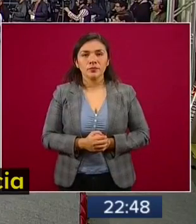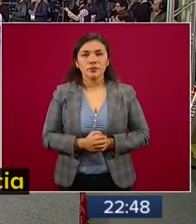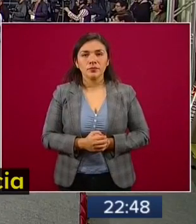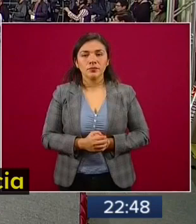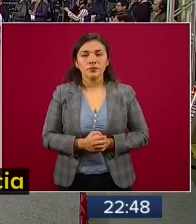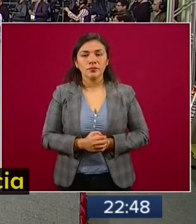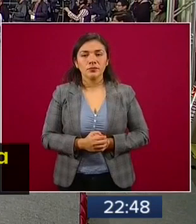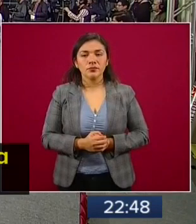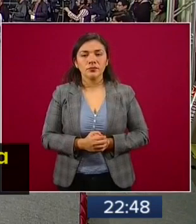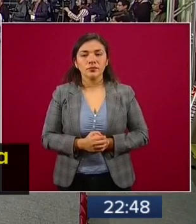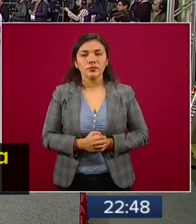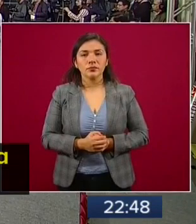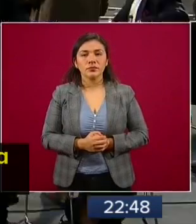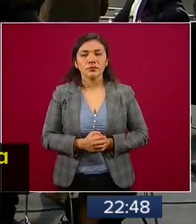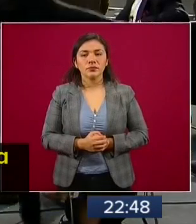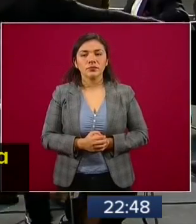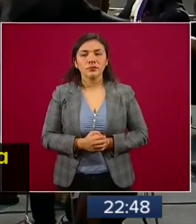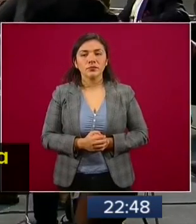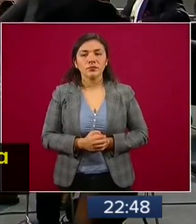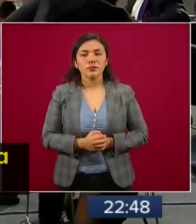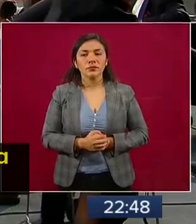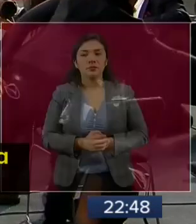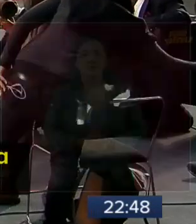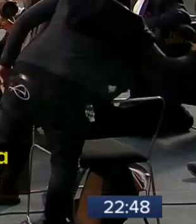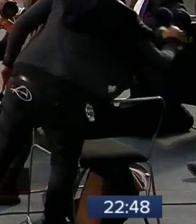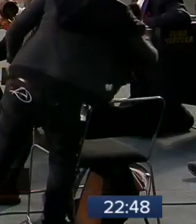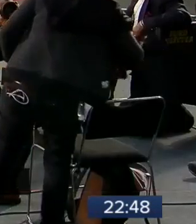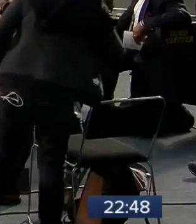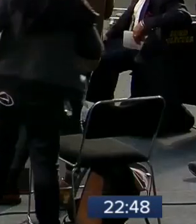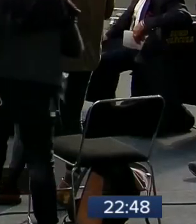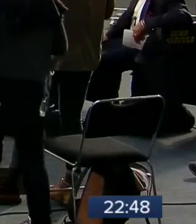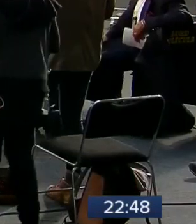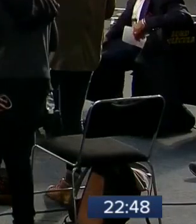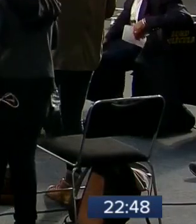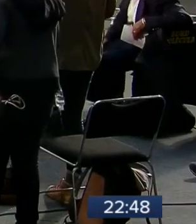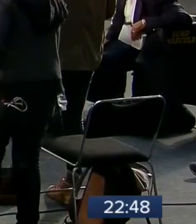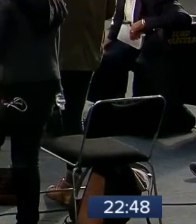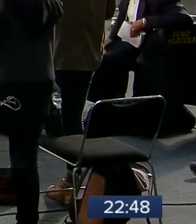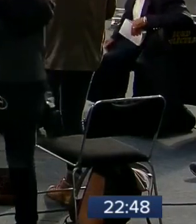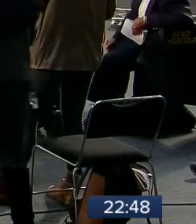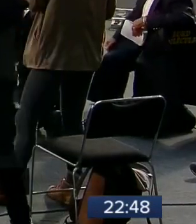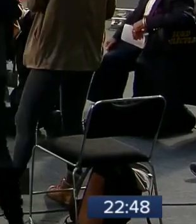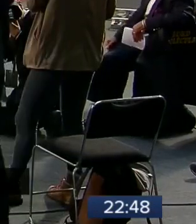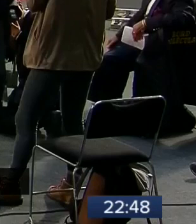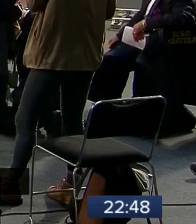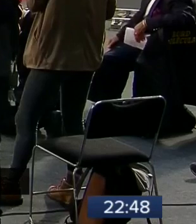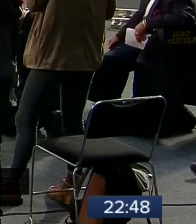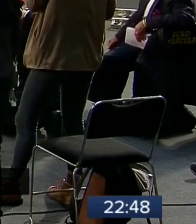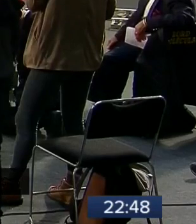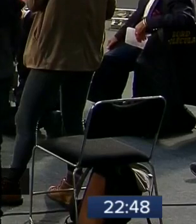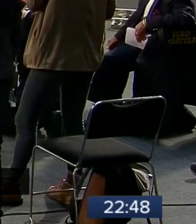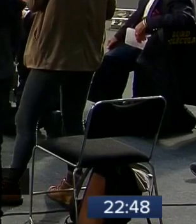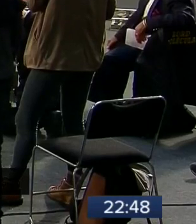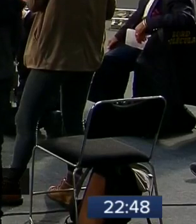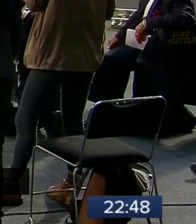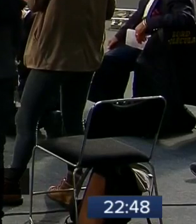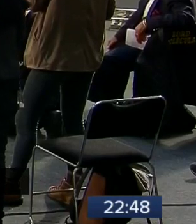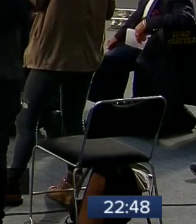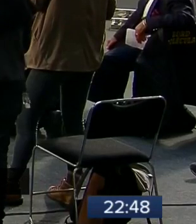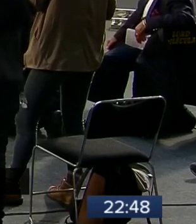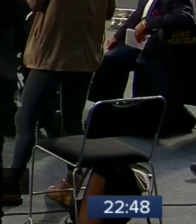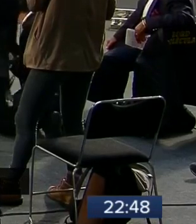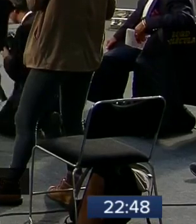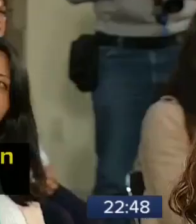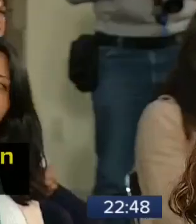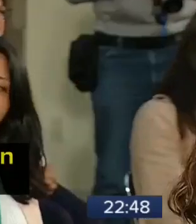combat gender violence in the states most dangerous for women was slashed yesterday. The rate of domestic violence has risen since